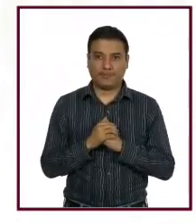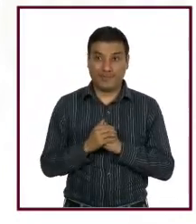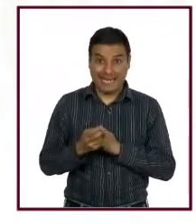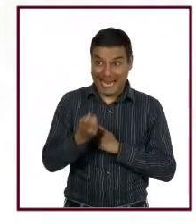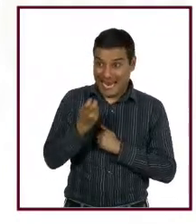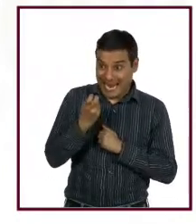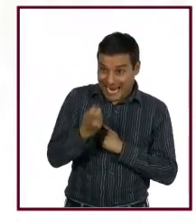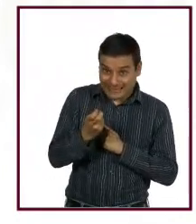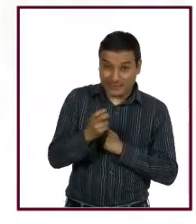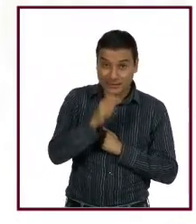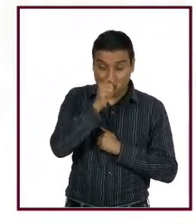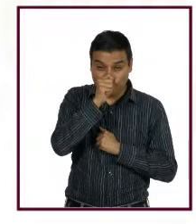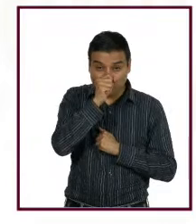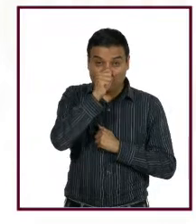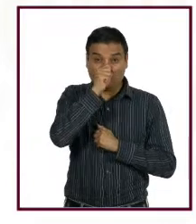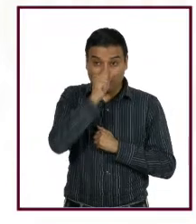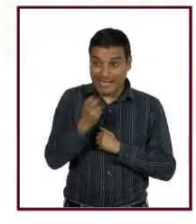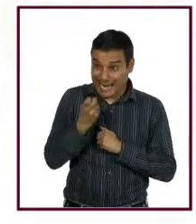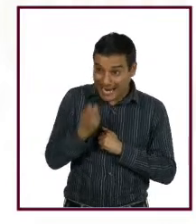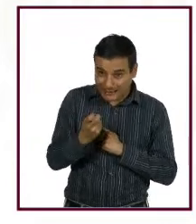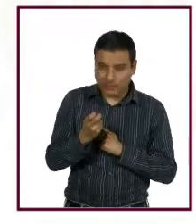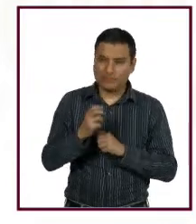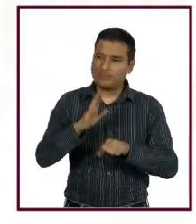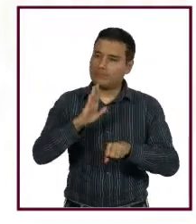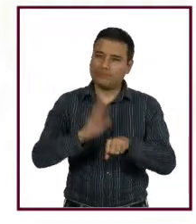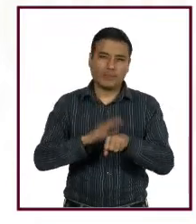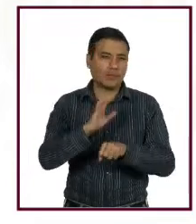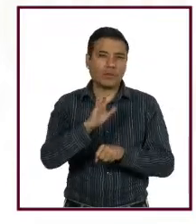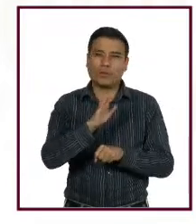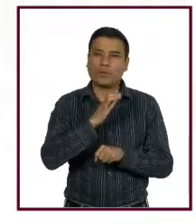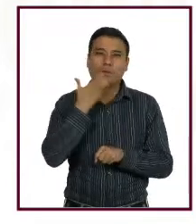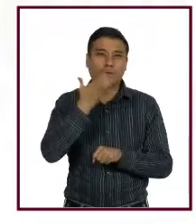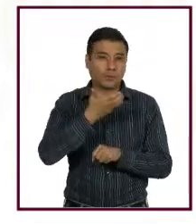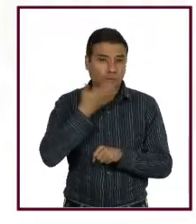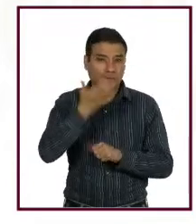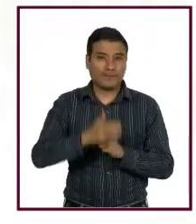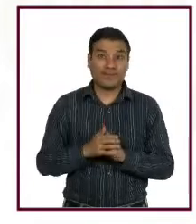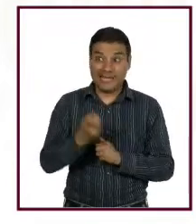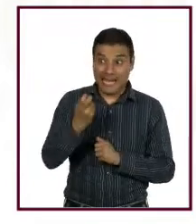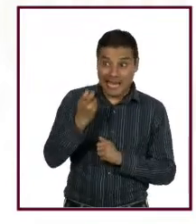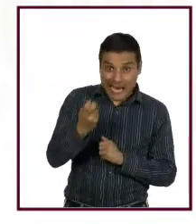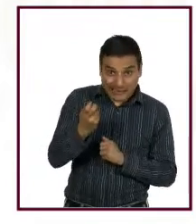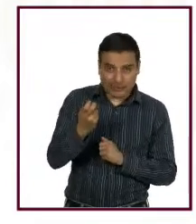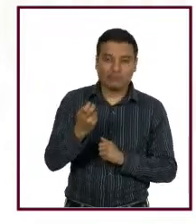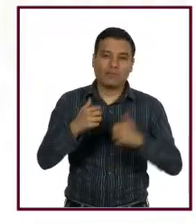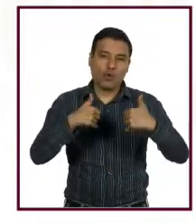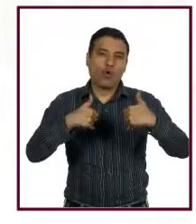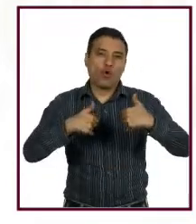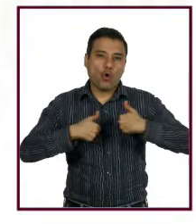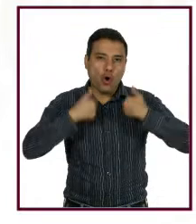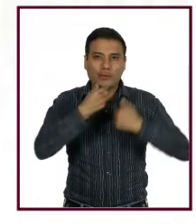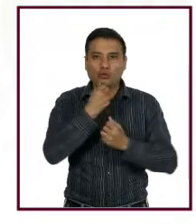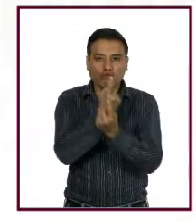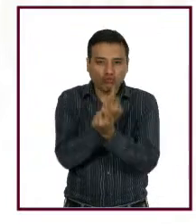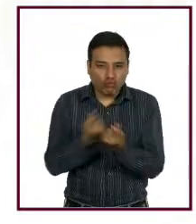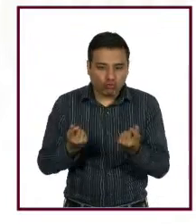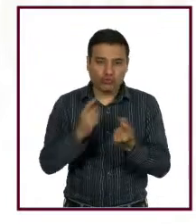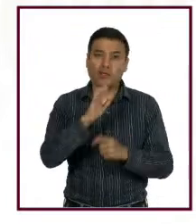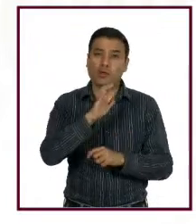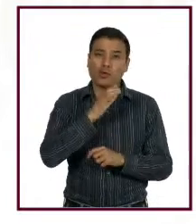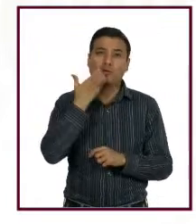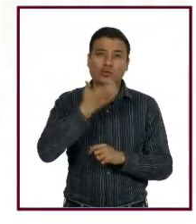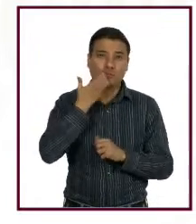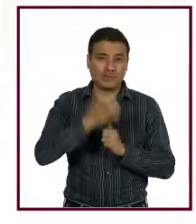drogas de abuso más comunes en la población y es la droga que se consume en edades más tempranas. Su uso en una